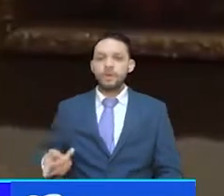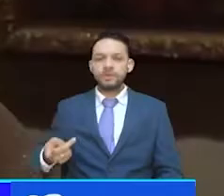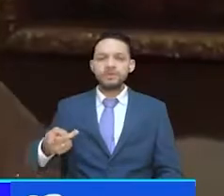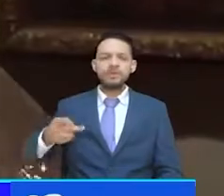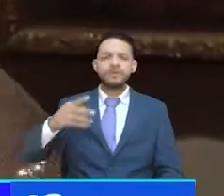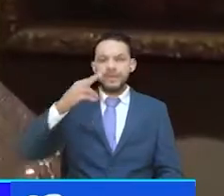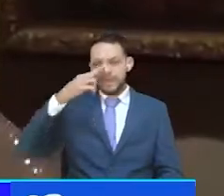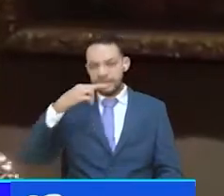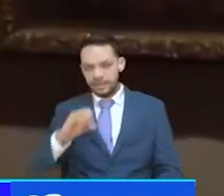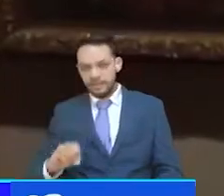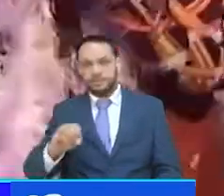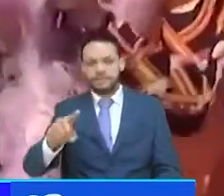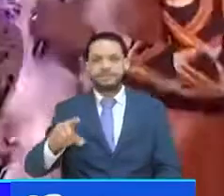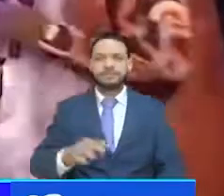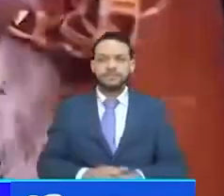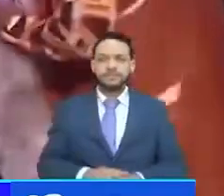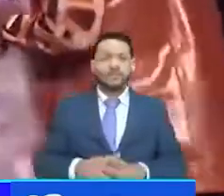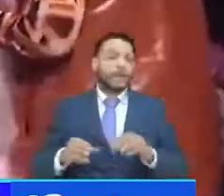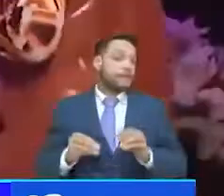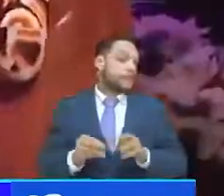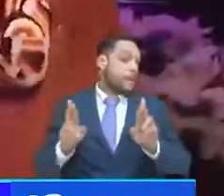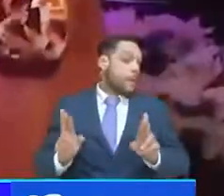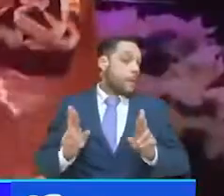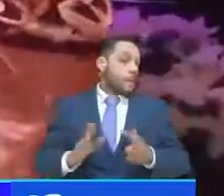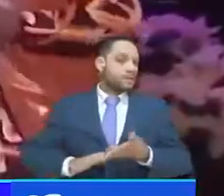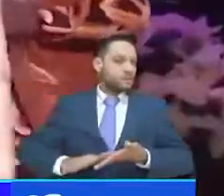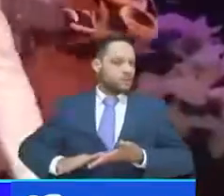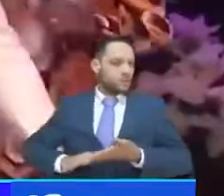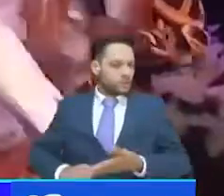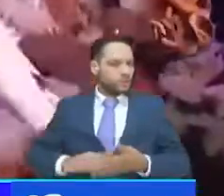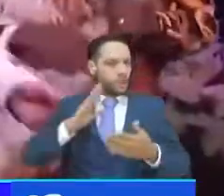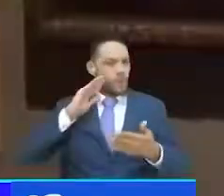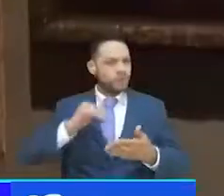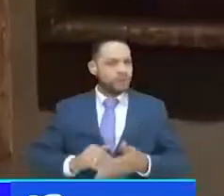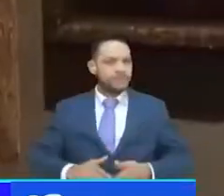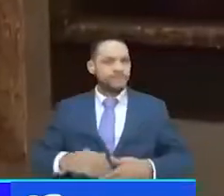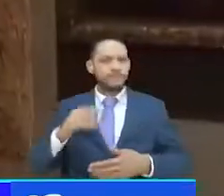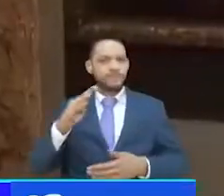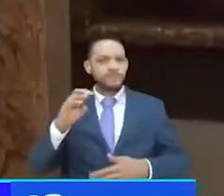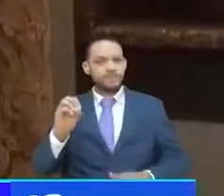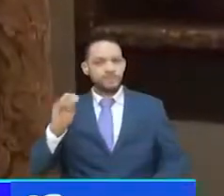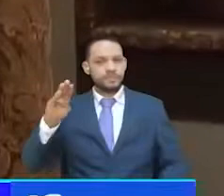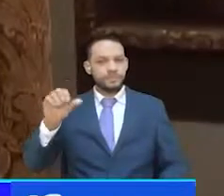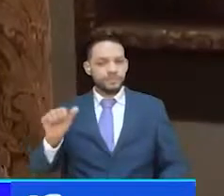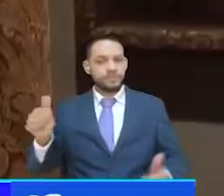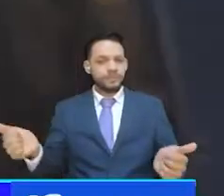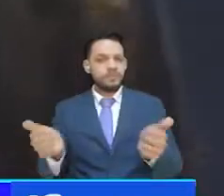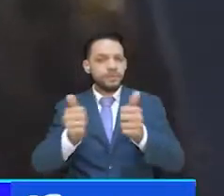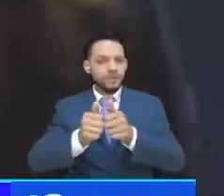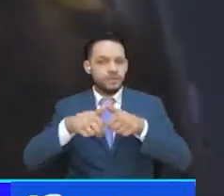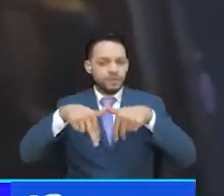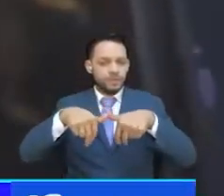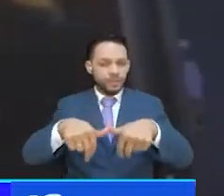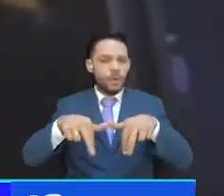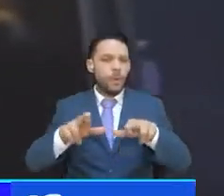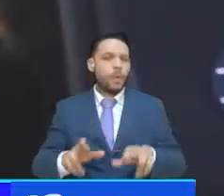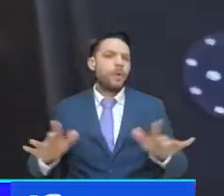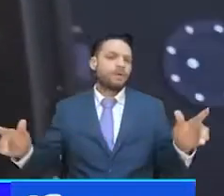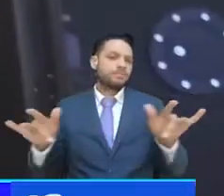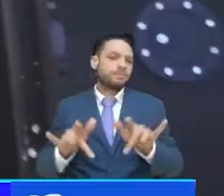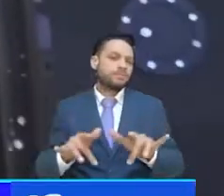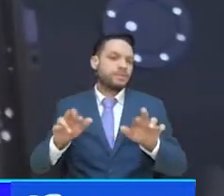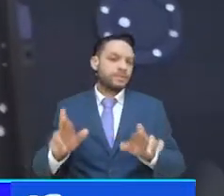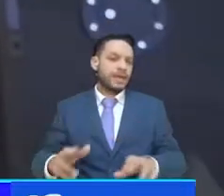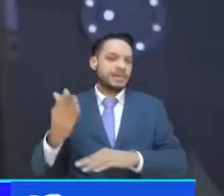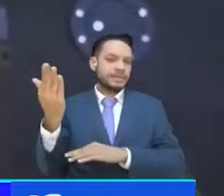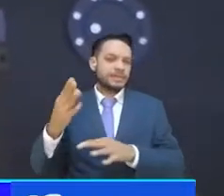relación con Lenny Kravitz. Esperemos que todo se resuelva y podamos ver de nuevo a Jason Momoa y Lisa Bonet desfilar por alguna alfombra